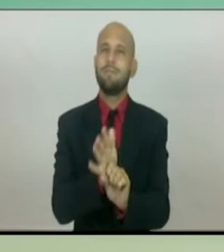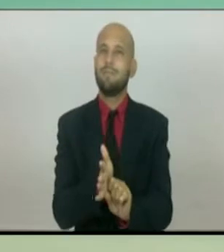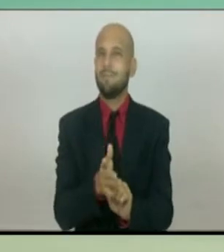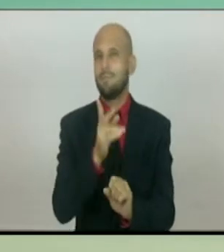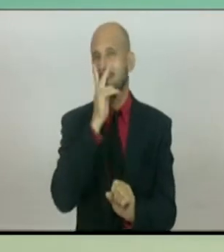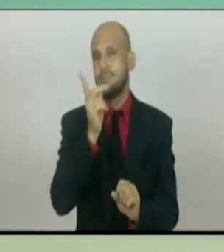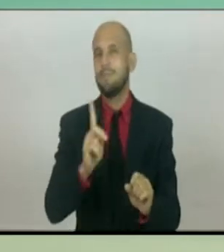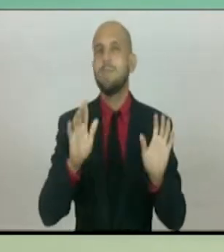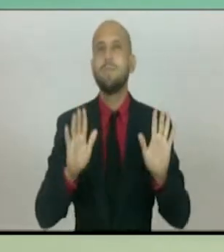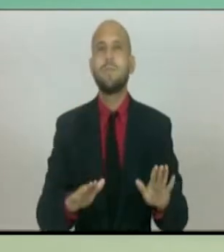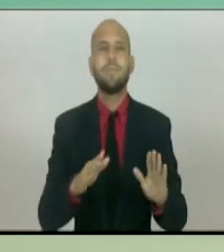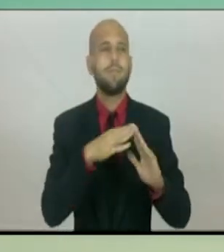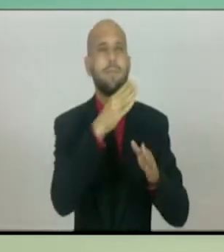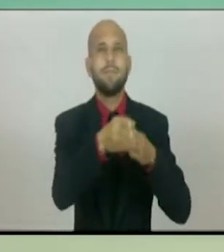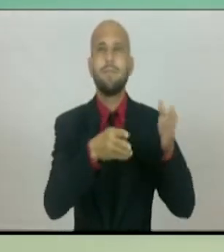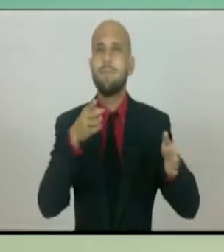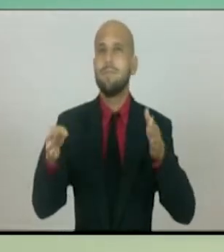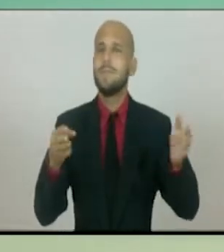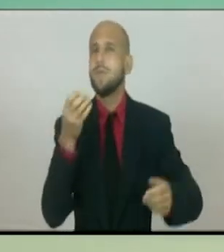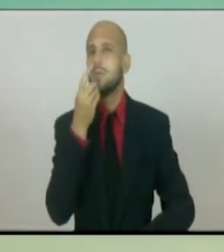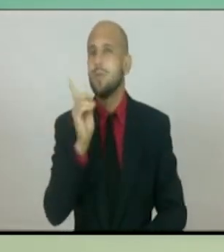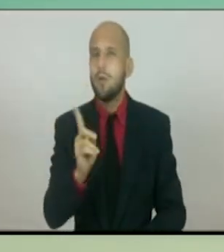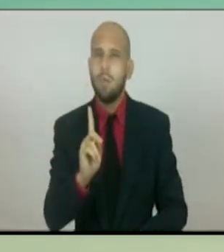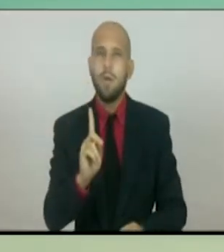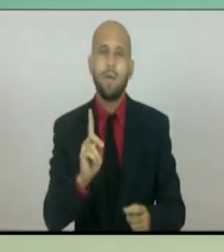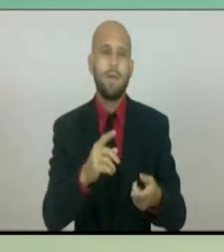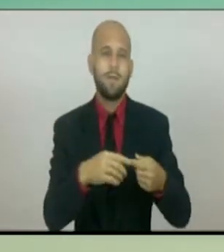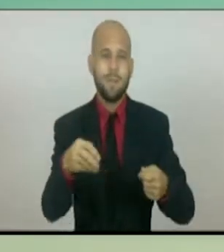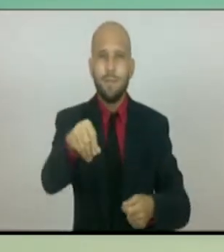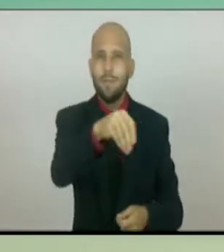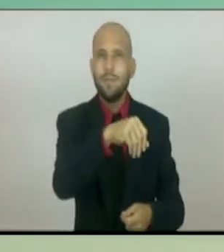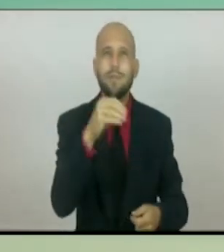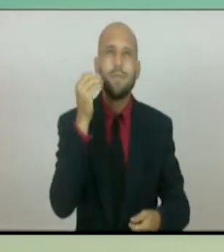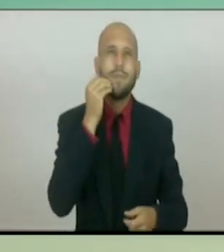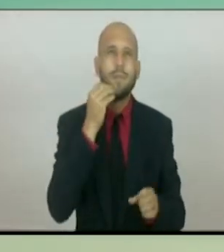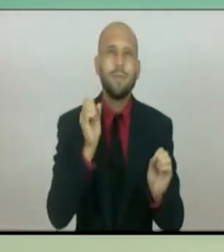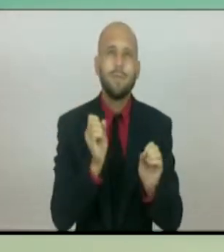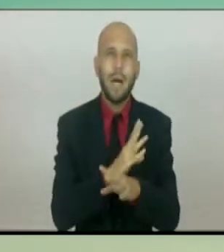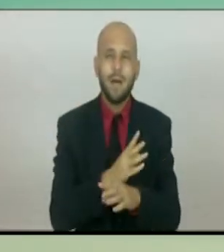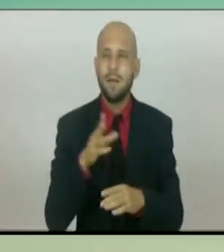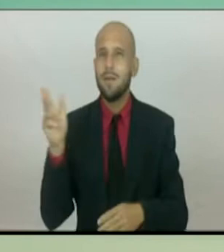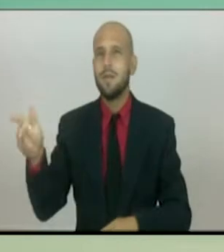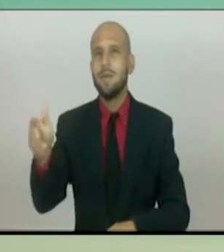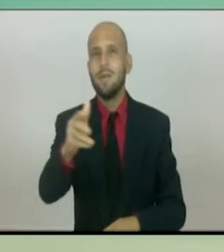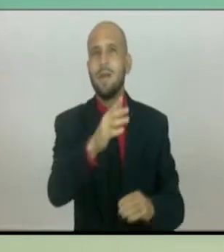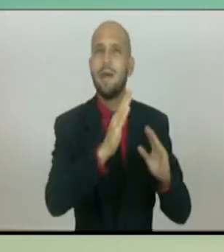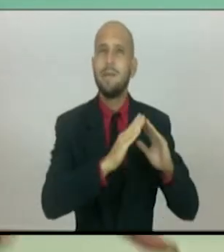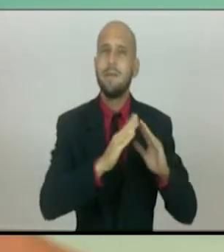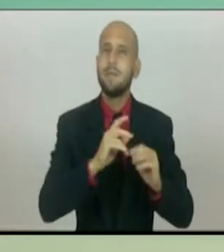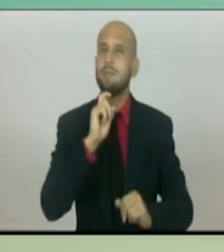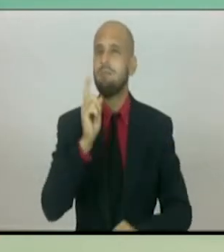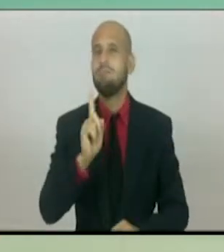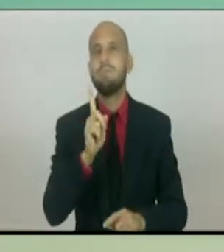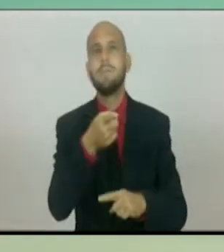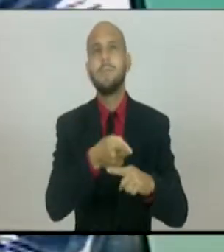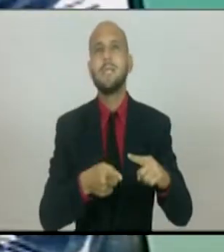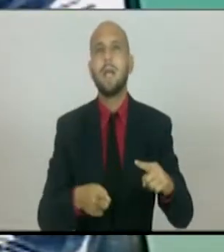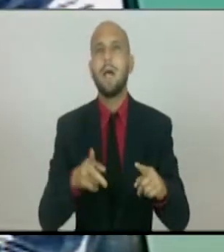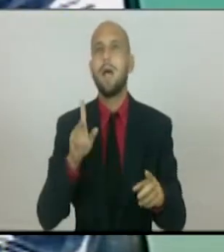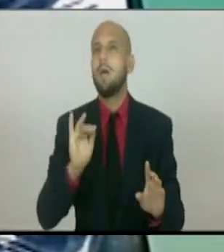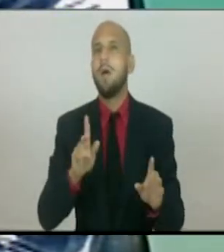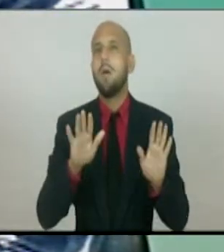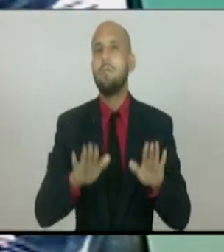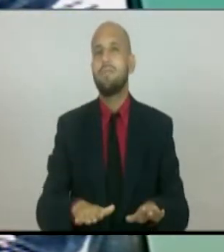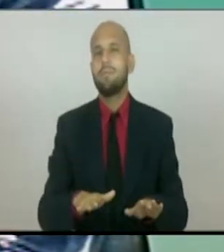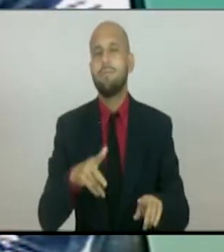tuvimos restricciones con el tratamiento focal, o sea, no se les realizó tratamiento focal al 100% del universo. Hubo una gran parte del universo